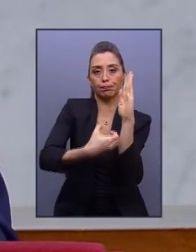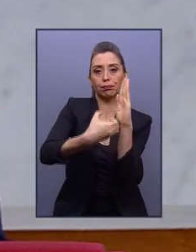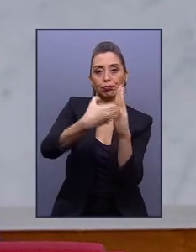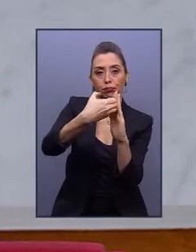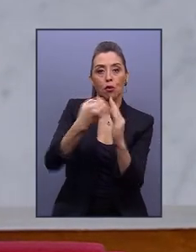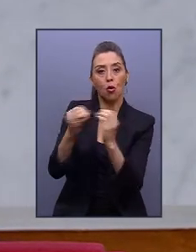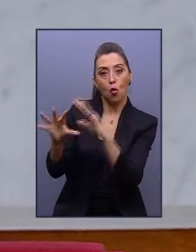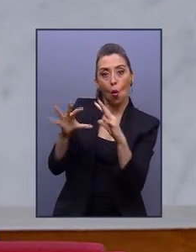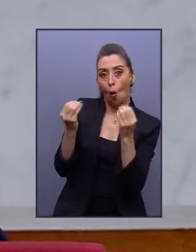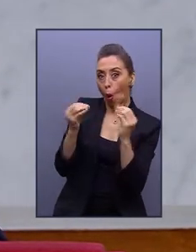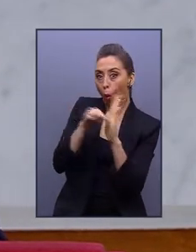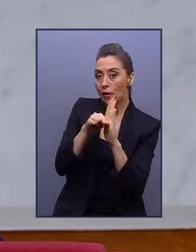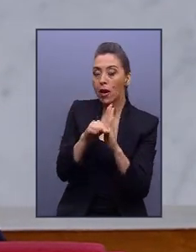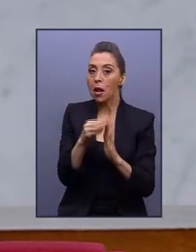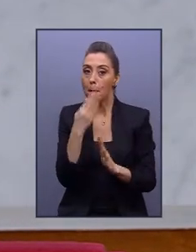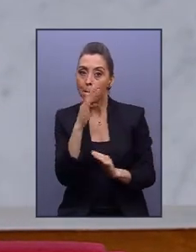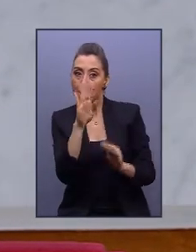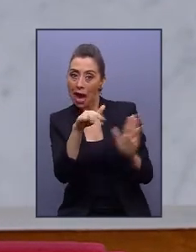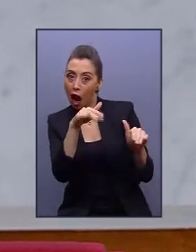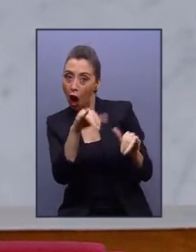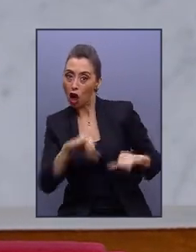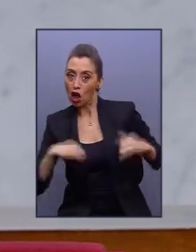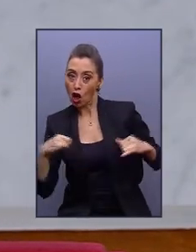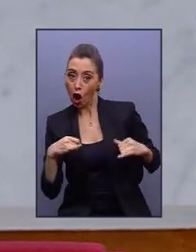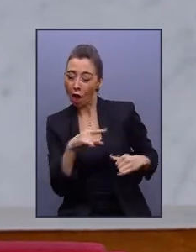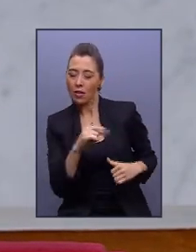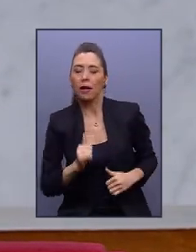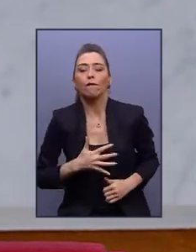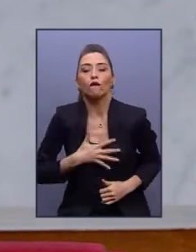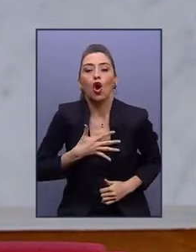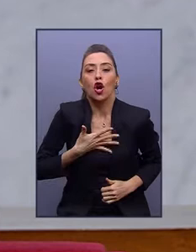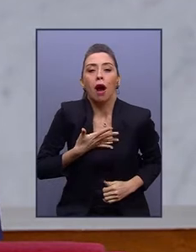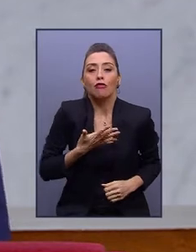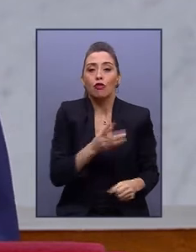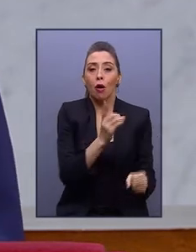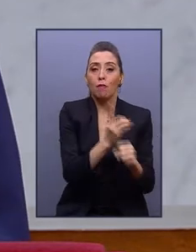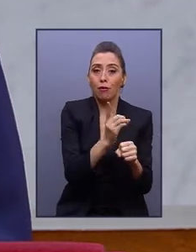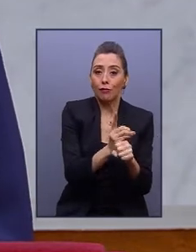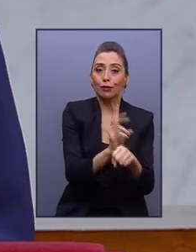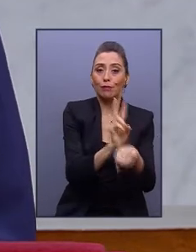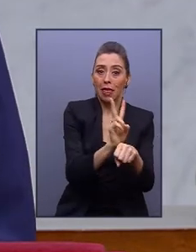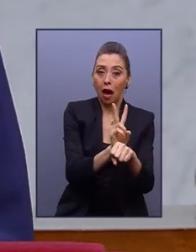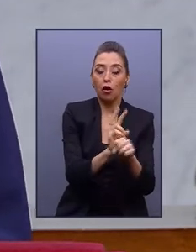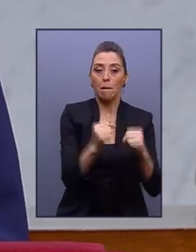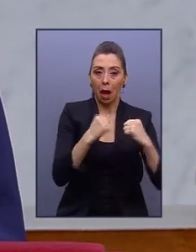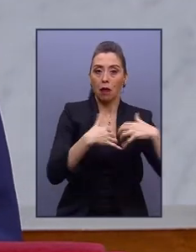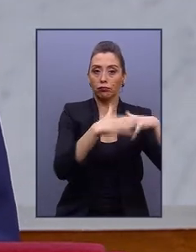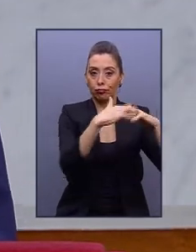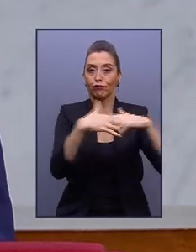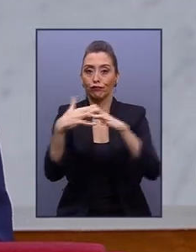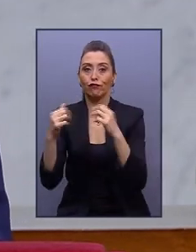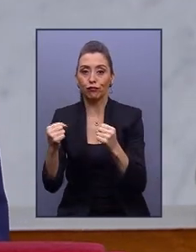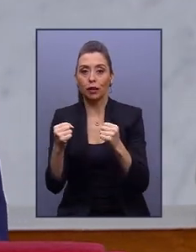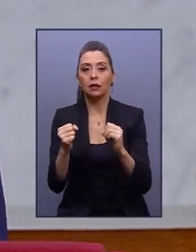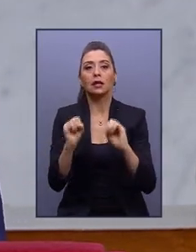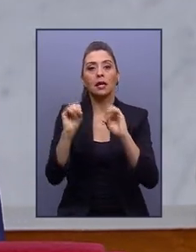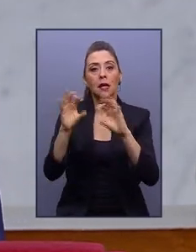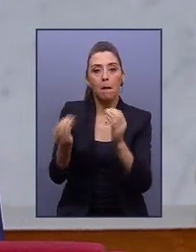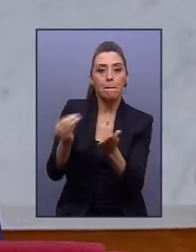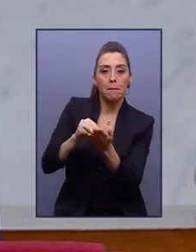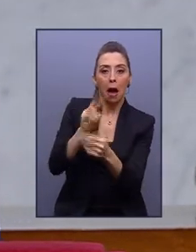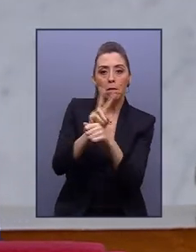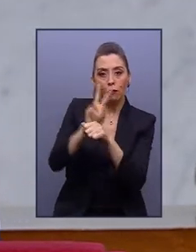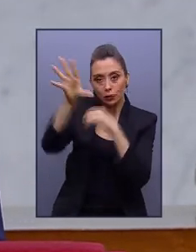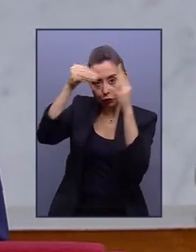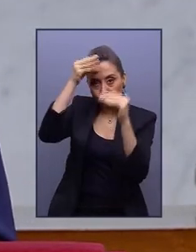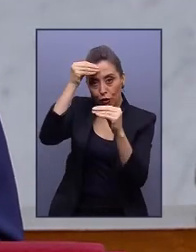que atraiga a los mejores jóvenes a esta vocación, fortaleciendo las pedagogías y fomentando el perfeccionamiento de los